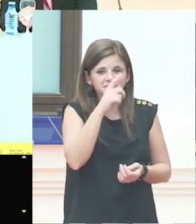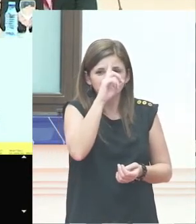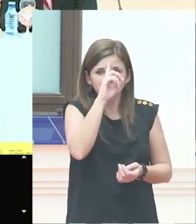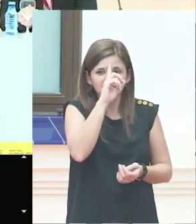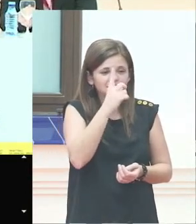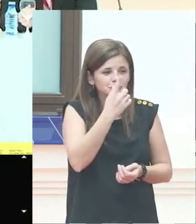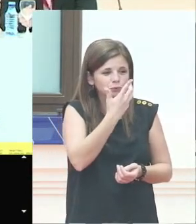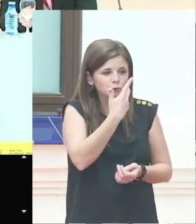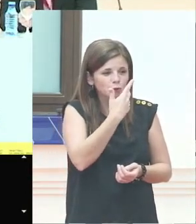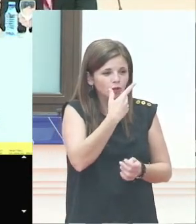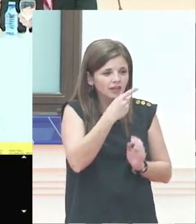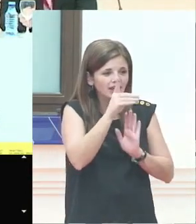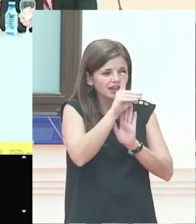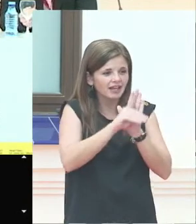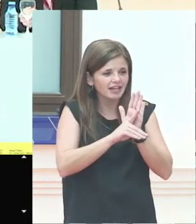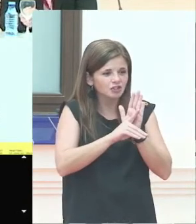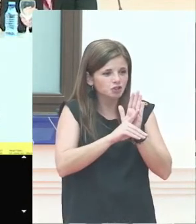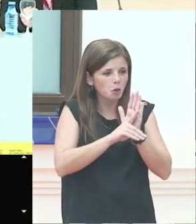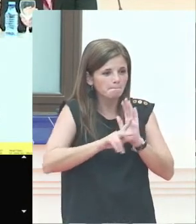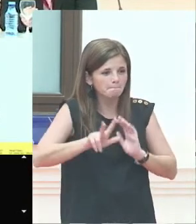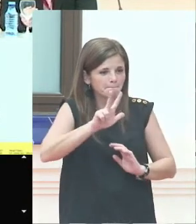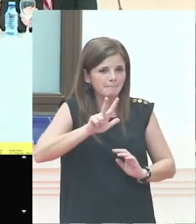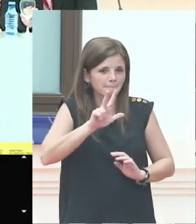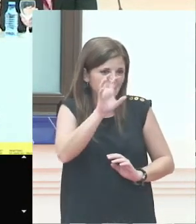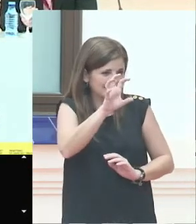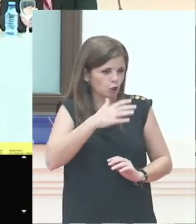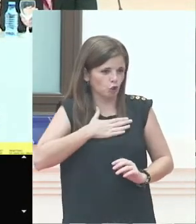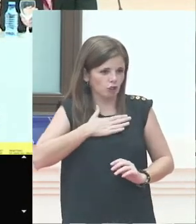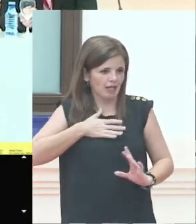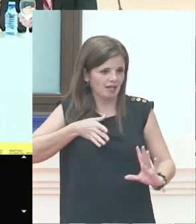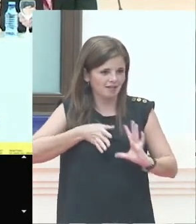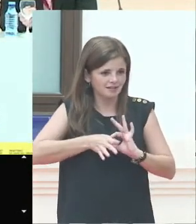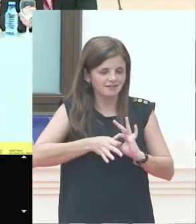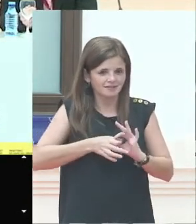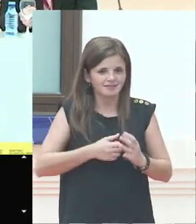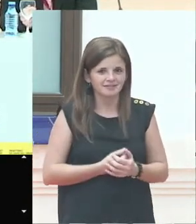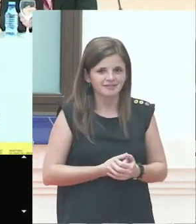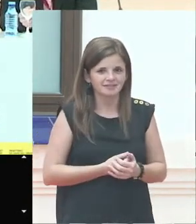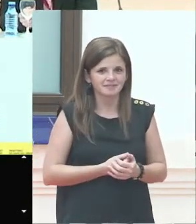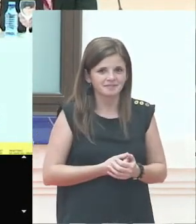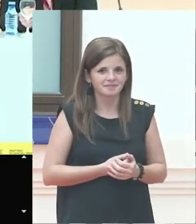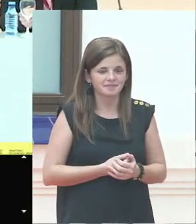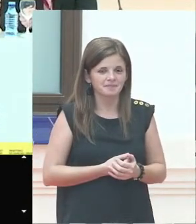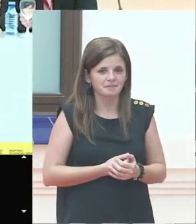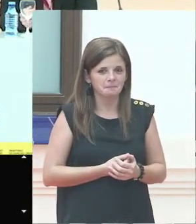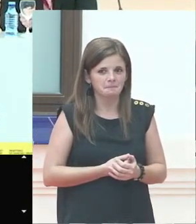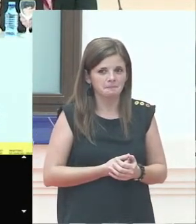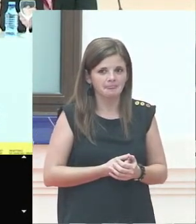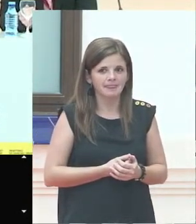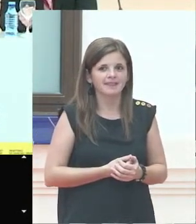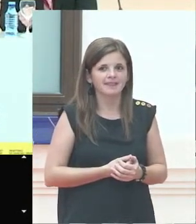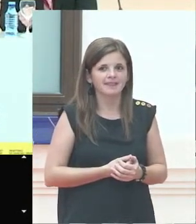ser la traducción, en la cual todas las empresas de Estados Unidos, ya sean norteamericanas en cualquier sitio o